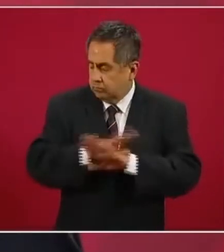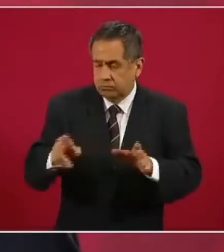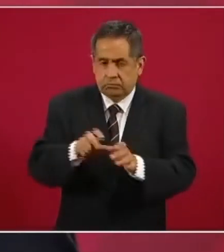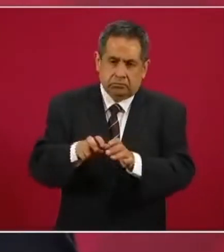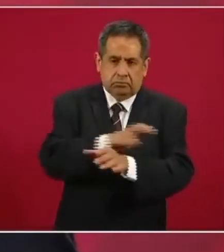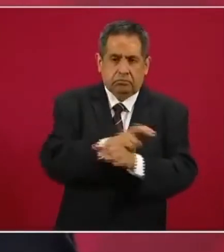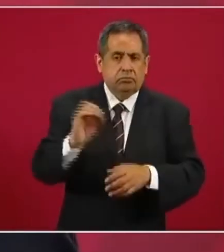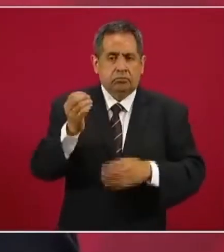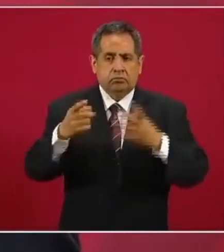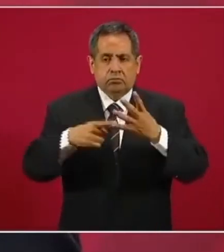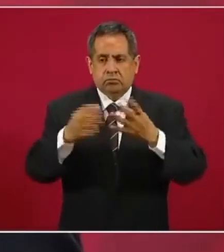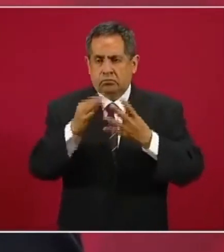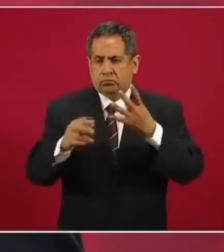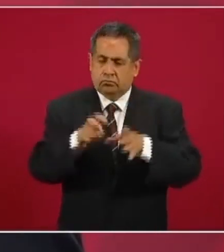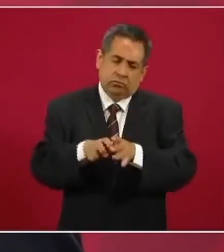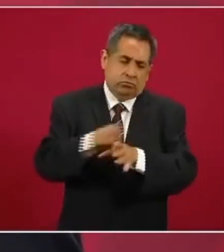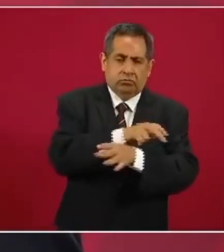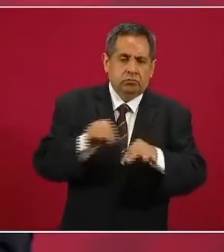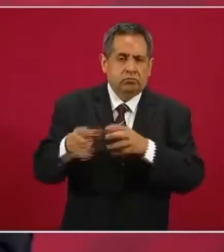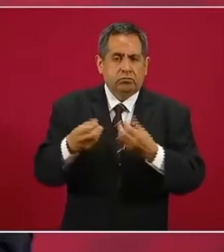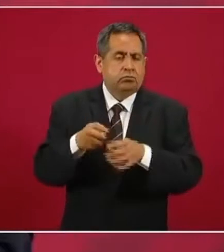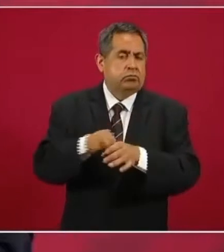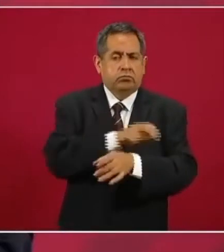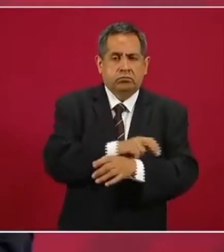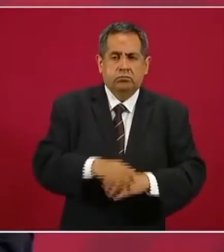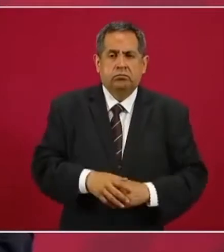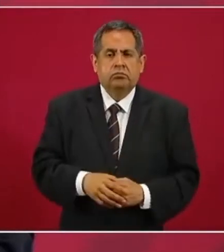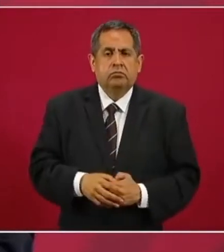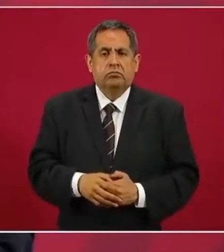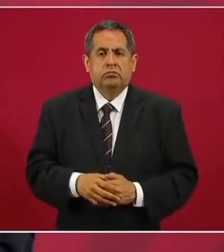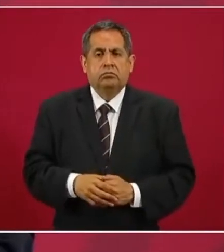a finales de octubre. ¿Sí está pensando en alguien para seguridad